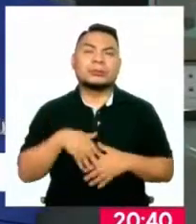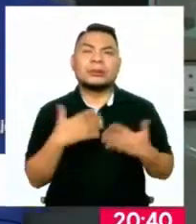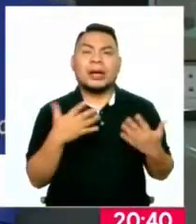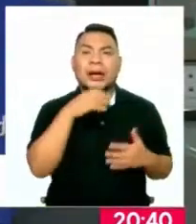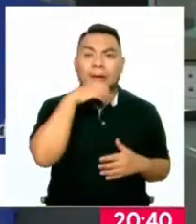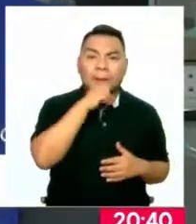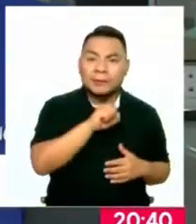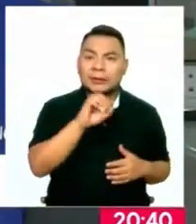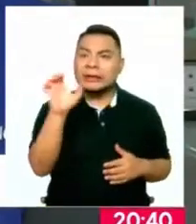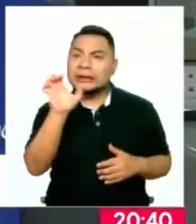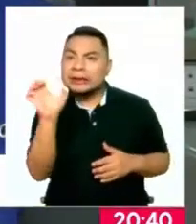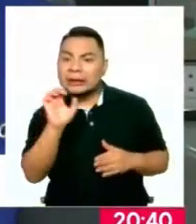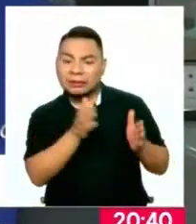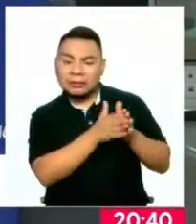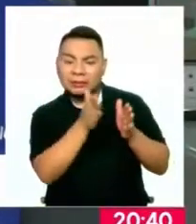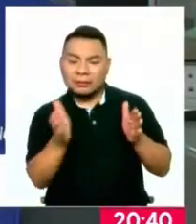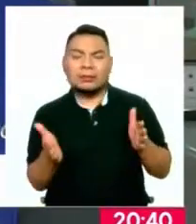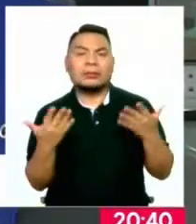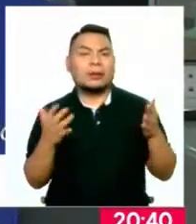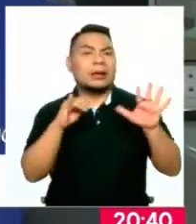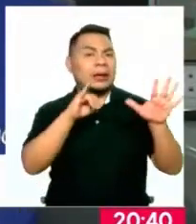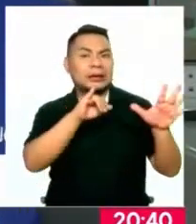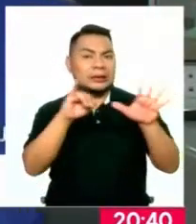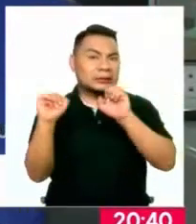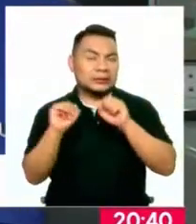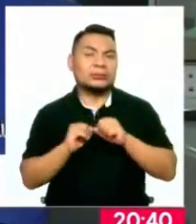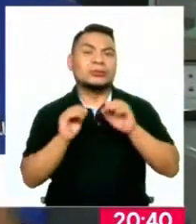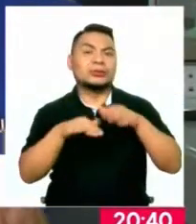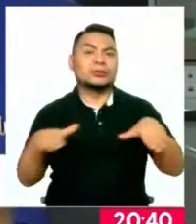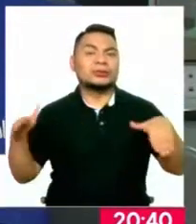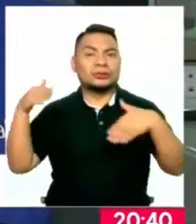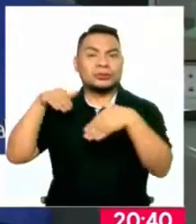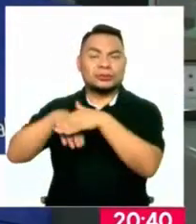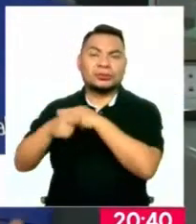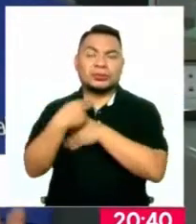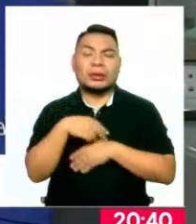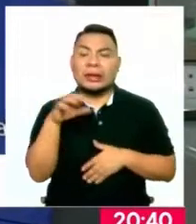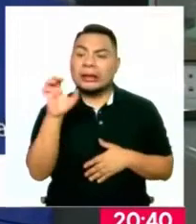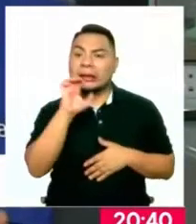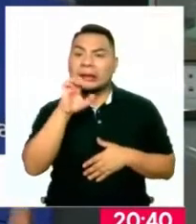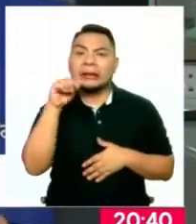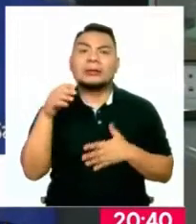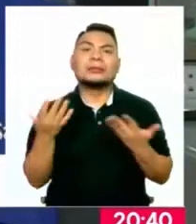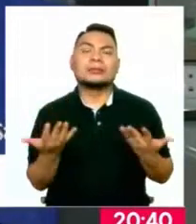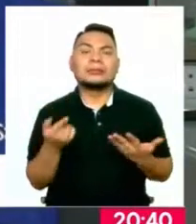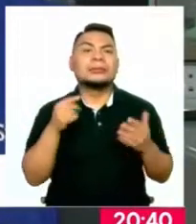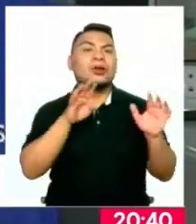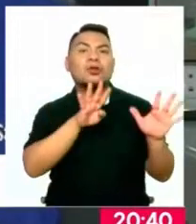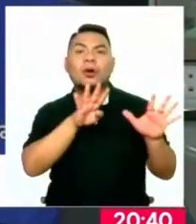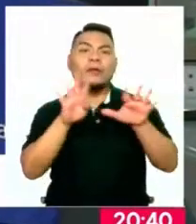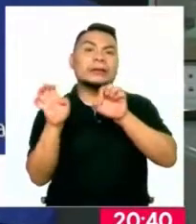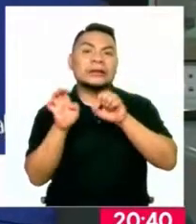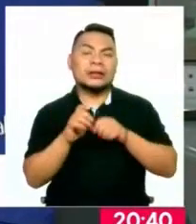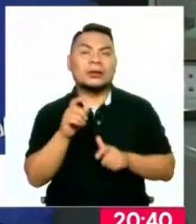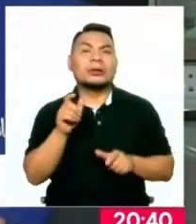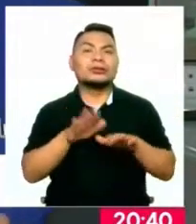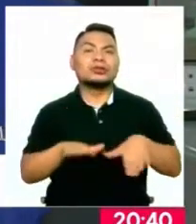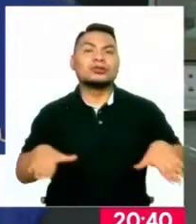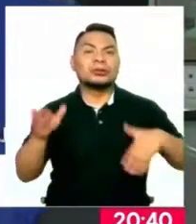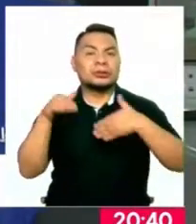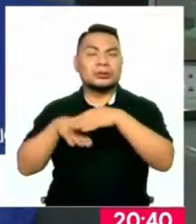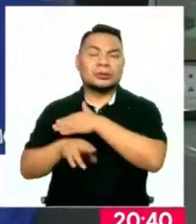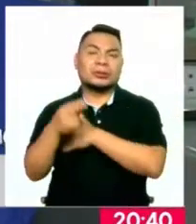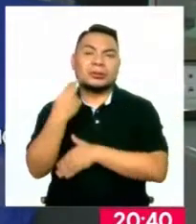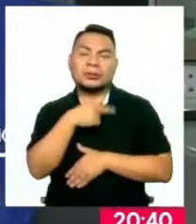enero, en diciembre aproximadamente tenemos unos 600 casos. Y en enero aproximadamente 900. Hemos visto un incremento pues